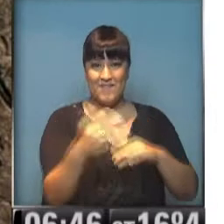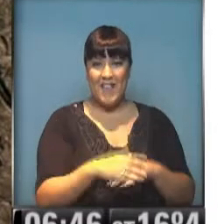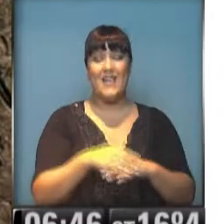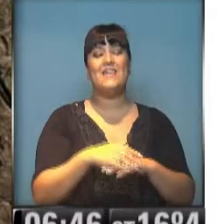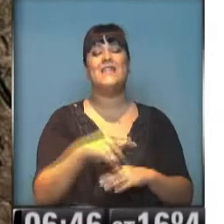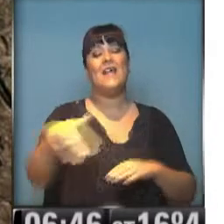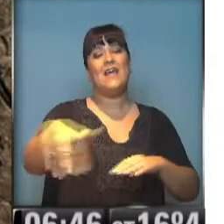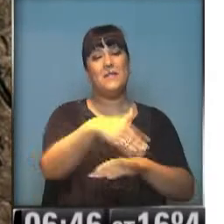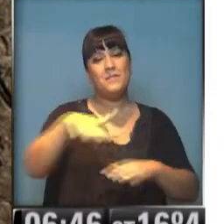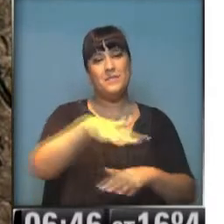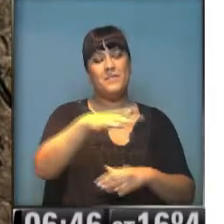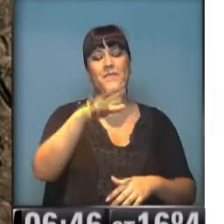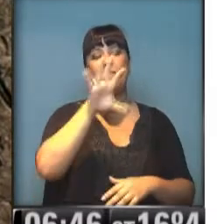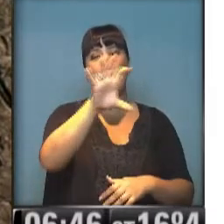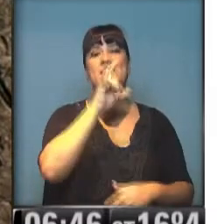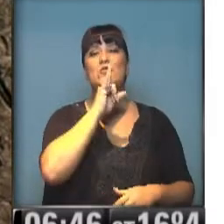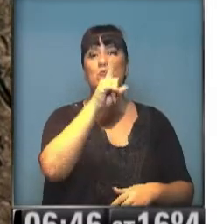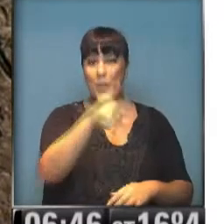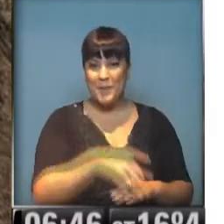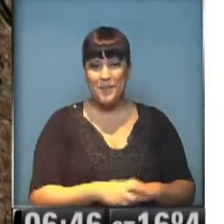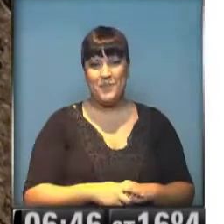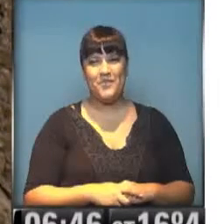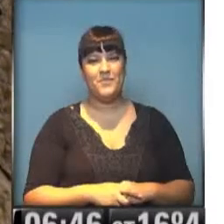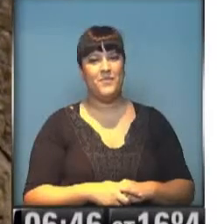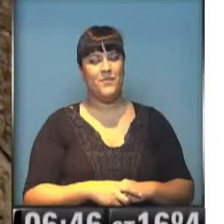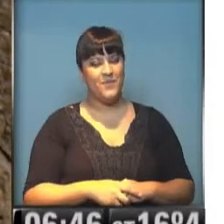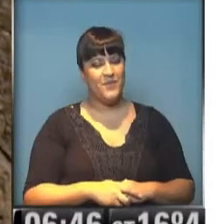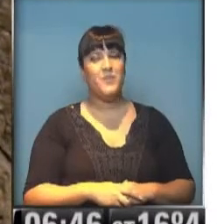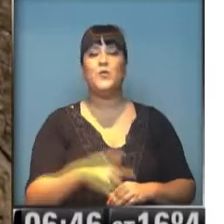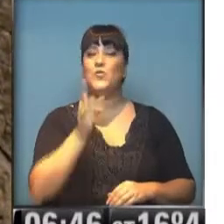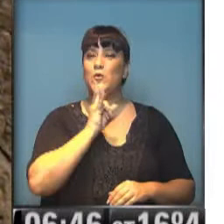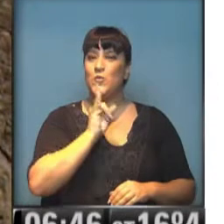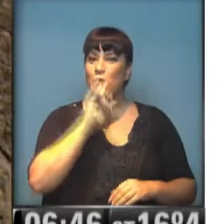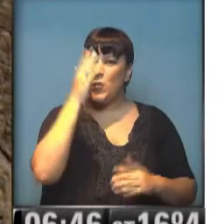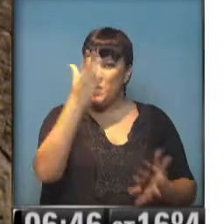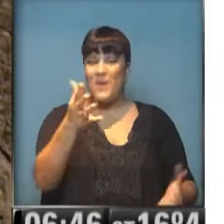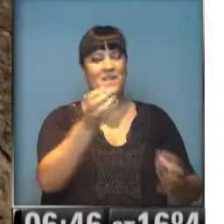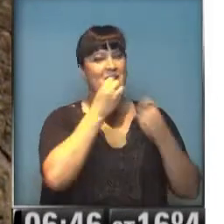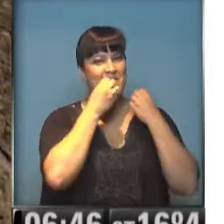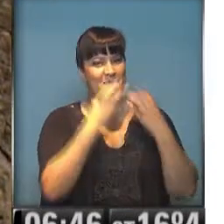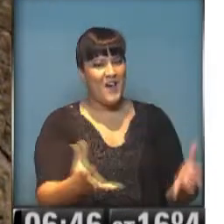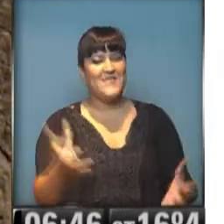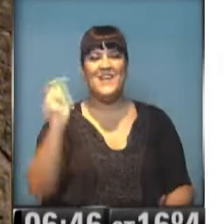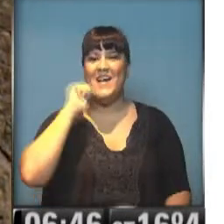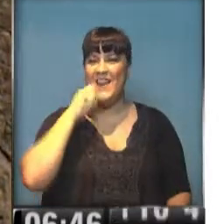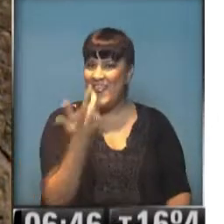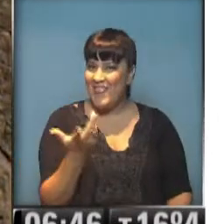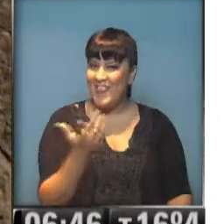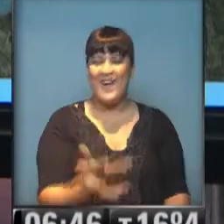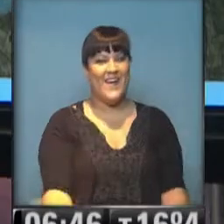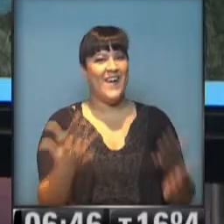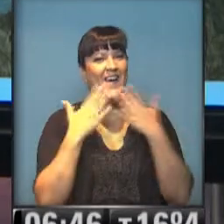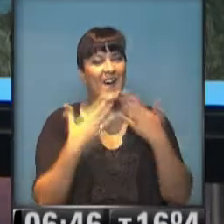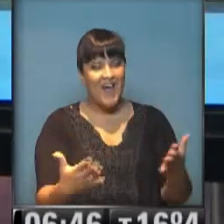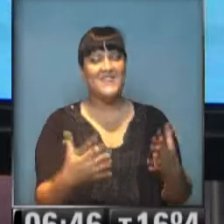Las Talitas, Tucumán. ¡Ay, Jorge, querido, Tucumán! ¡Tucumán hermoso, qué lindo! Gracias por